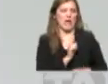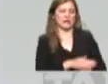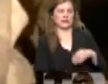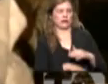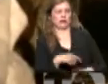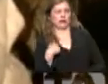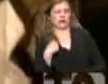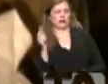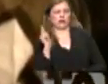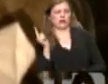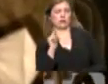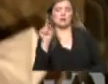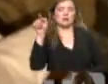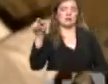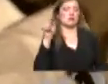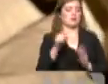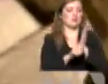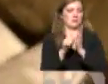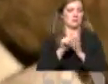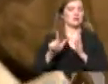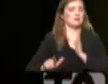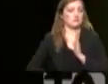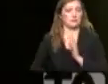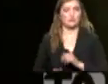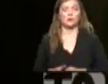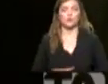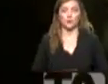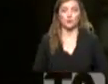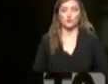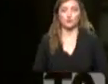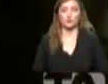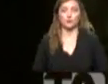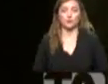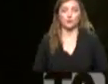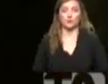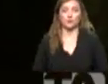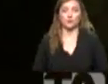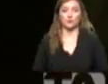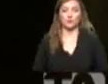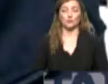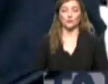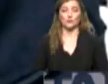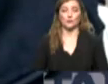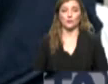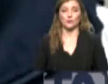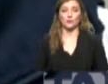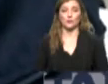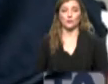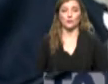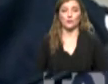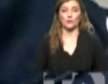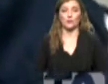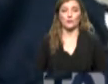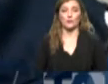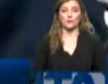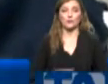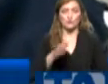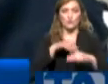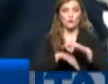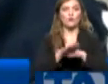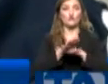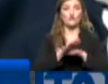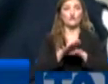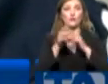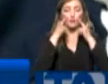salud, porque si bien están en situación de mendicidad, son consumidores y eso implica un tratamiento que dan. Lo que hacemos es una intervención de este tipo